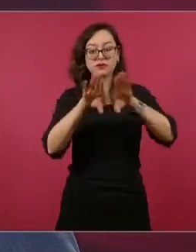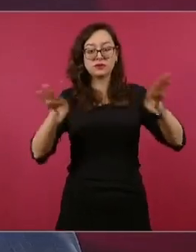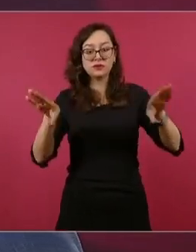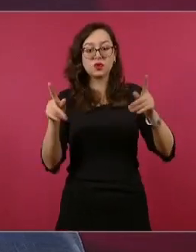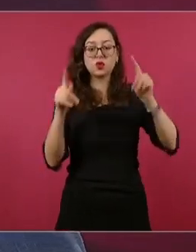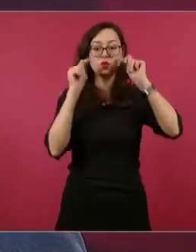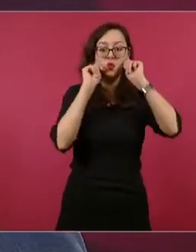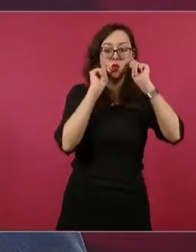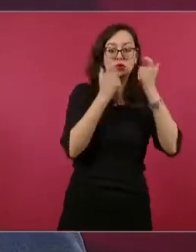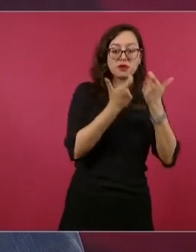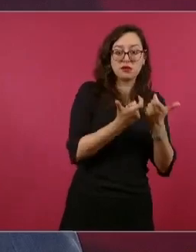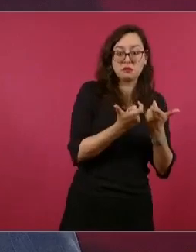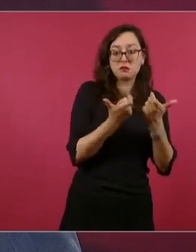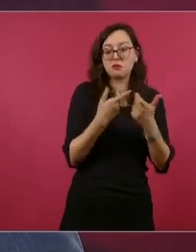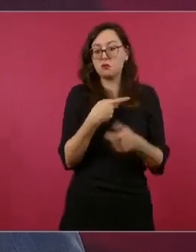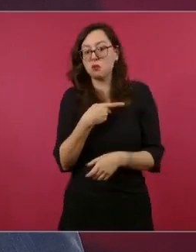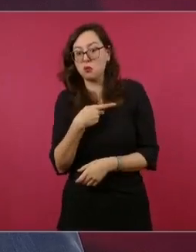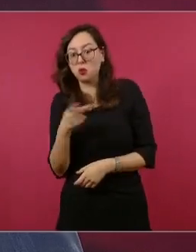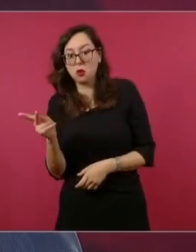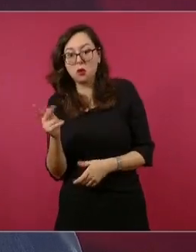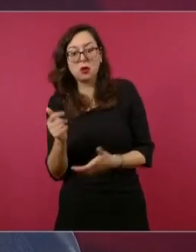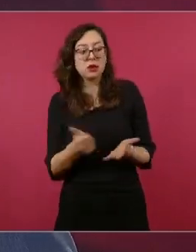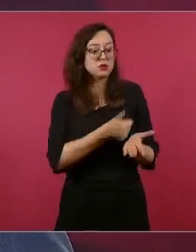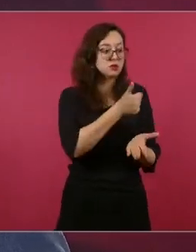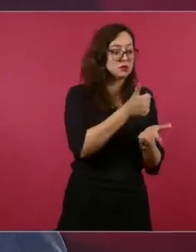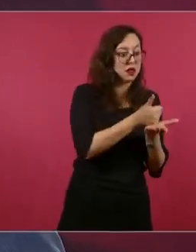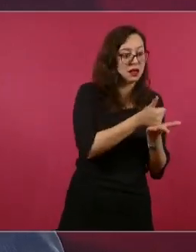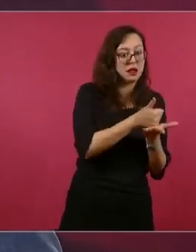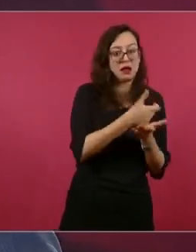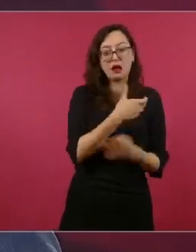del campo, de la ciudad.